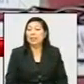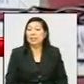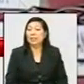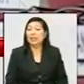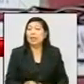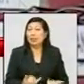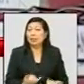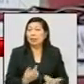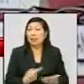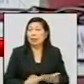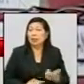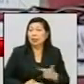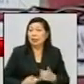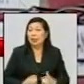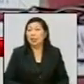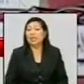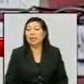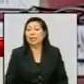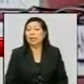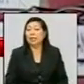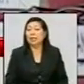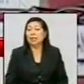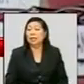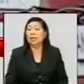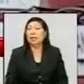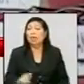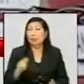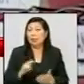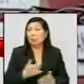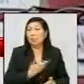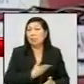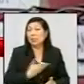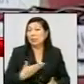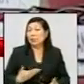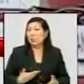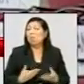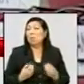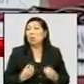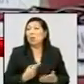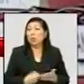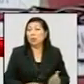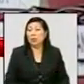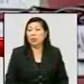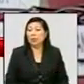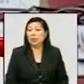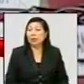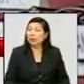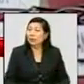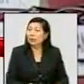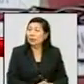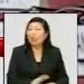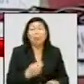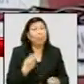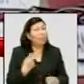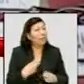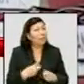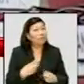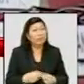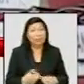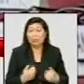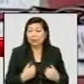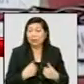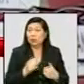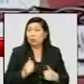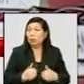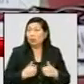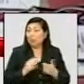A esos pacientes los trajeron en el avión presidencial porque el accidente era absolutamente grave. Tenían su